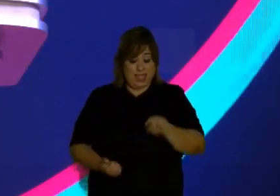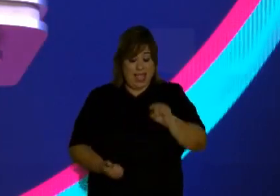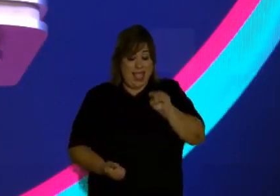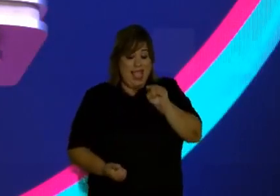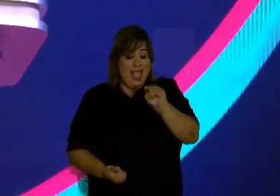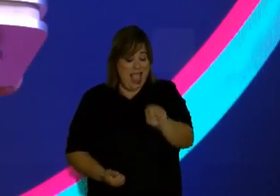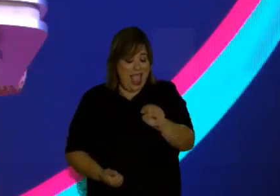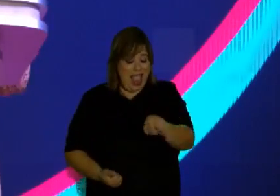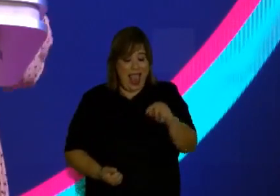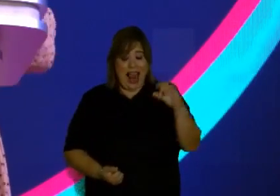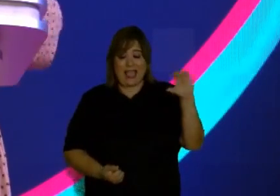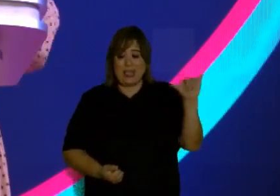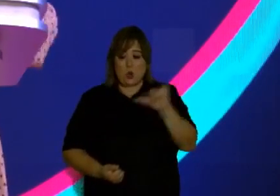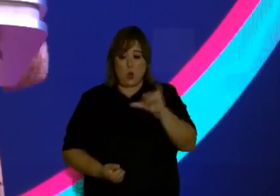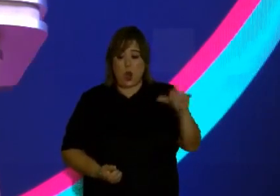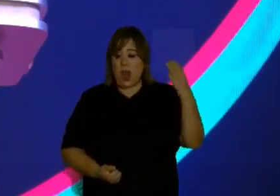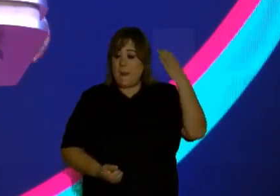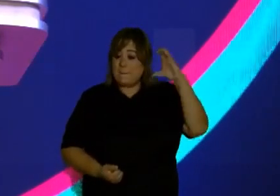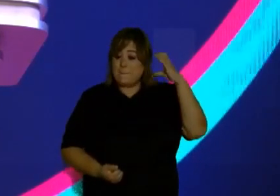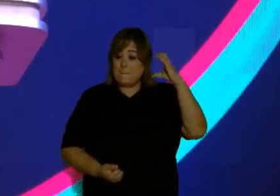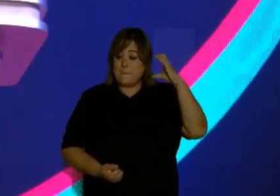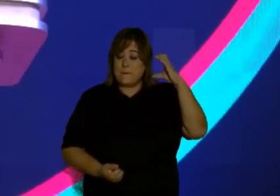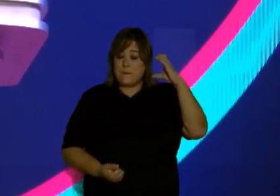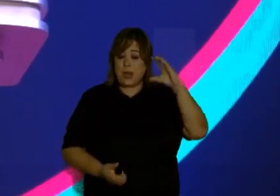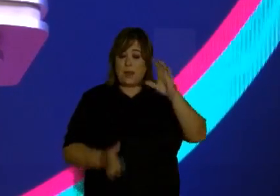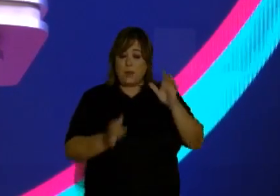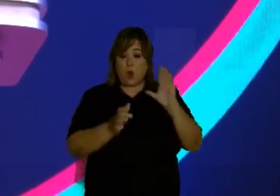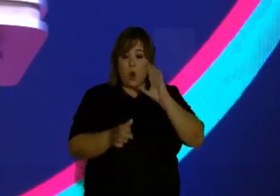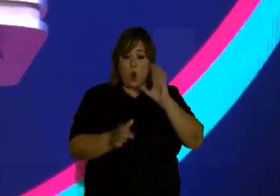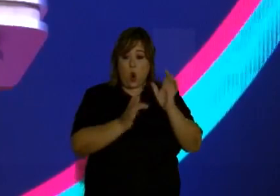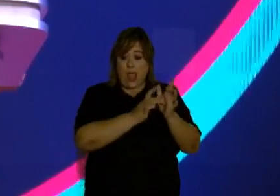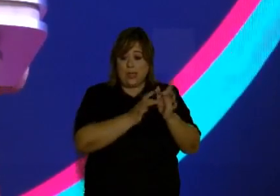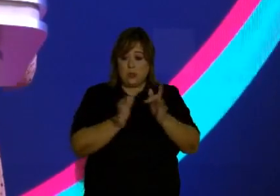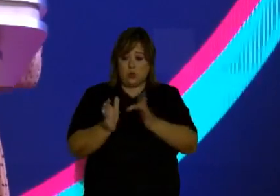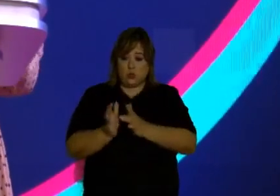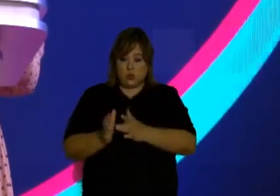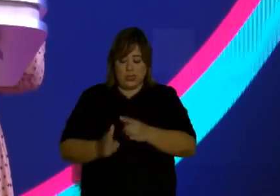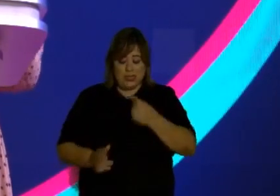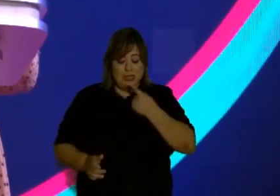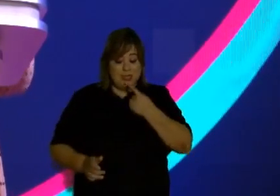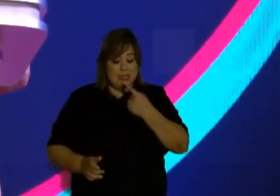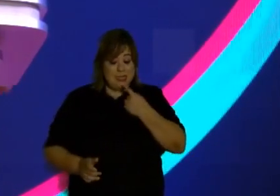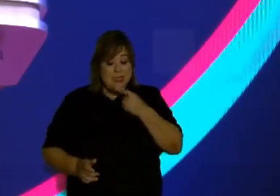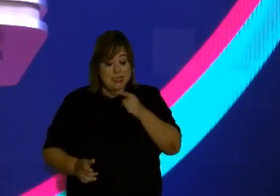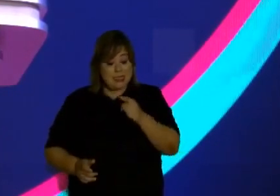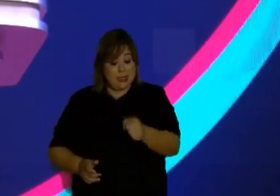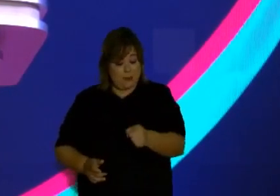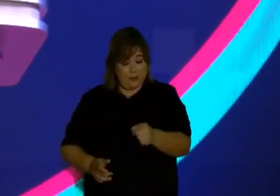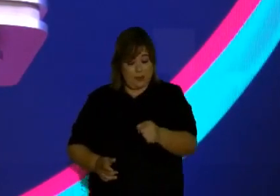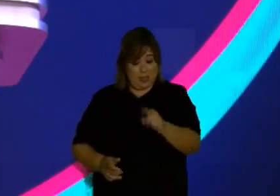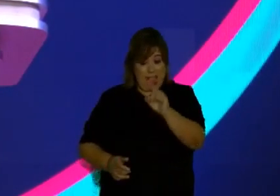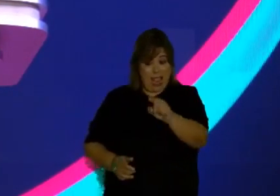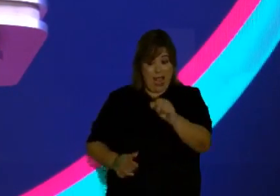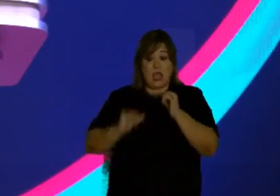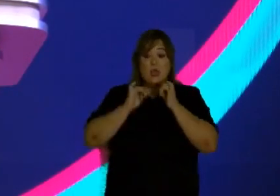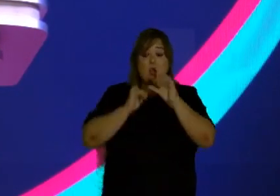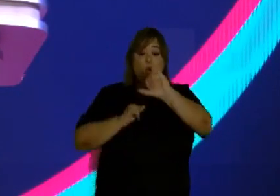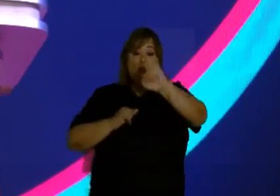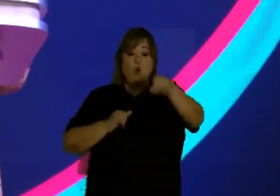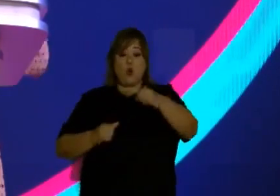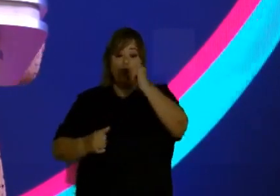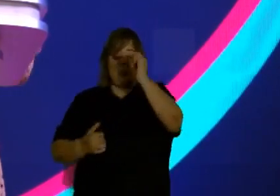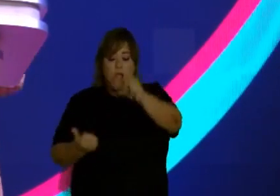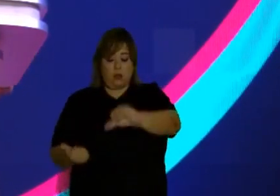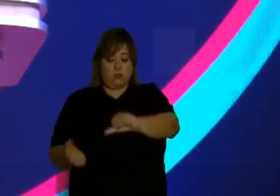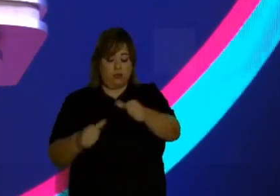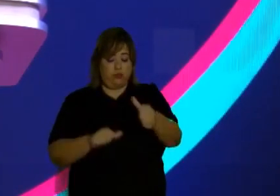también, por María. Al oír Juan en la cárcel los hechos de Cristo, le envió dos